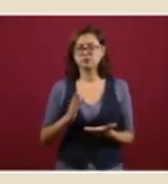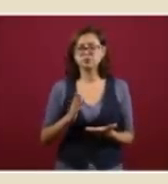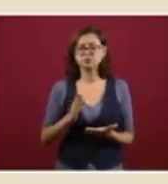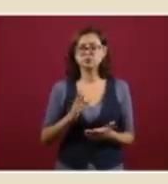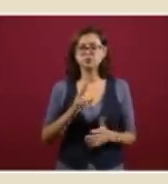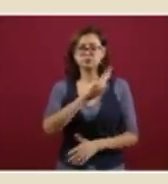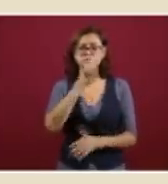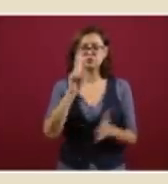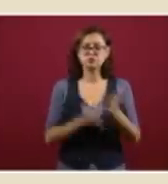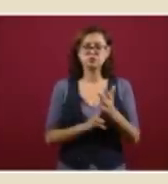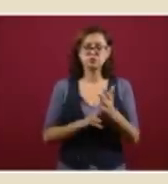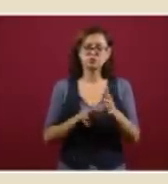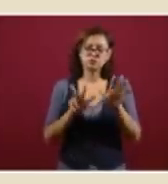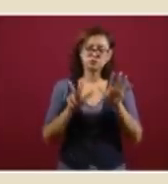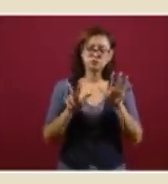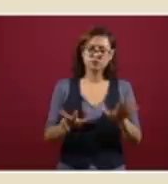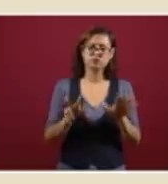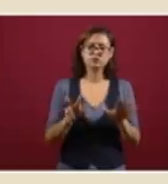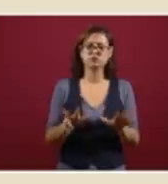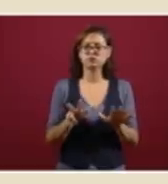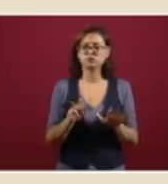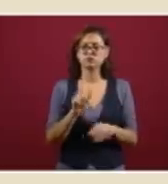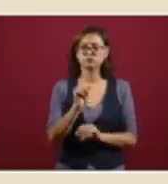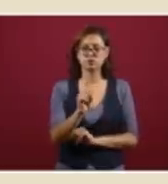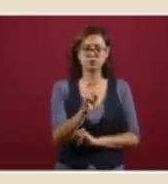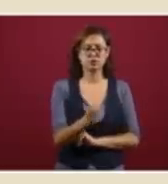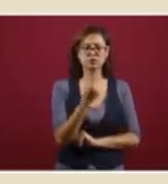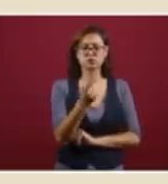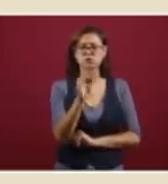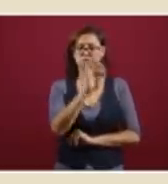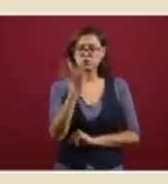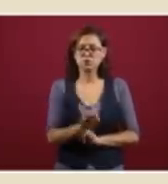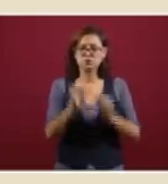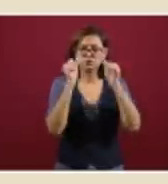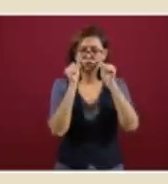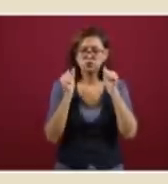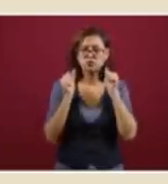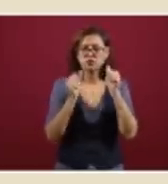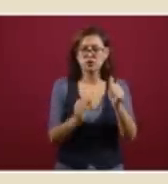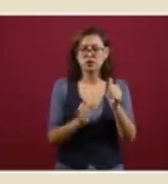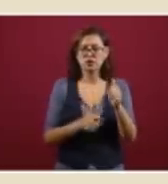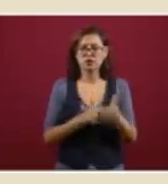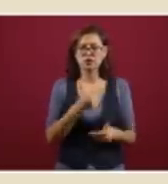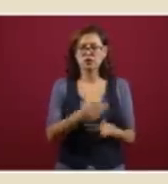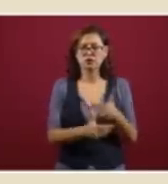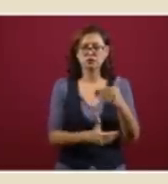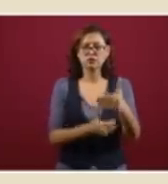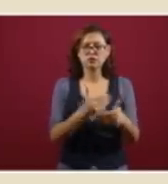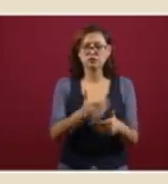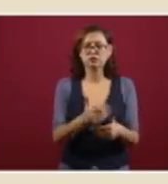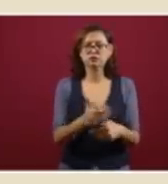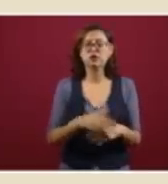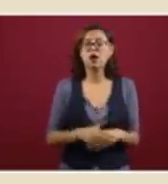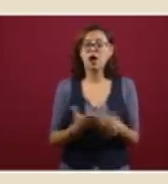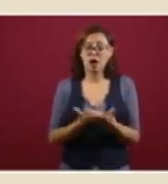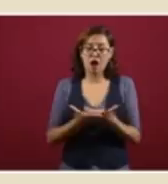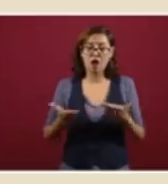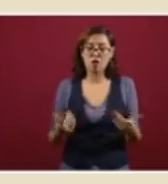de 2018 se tenía un 21% de avance. A esta